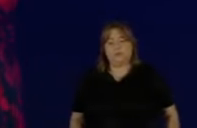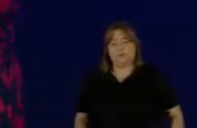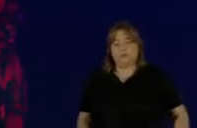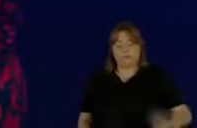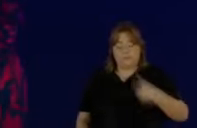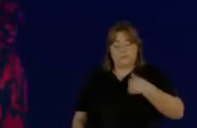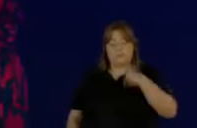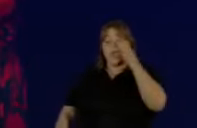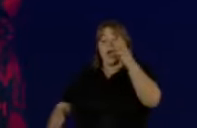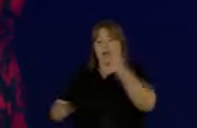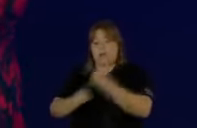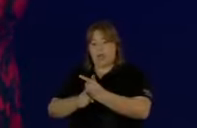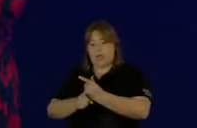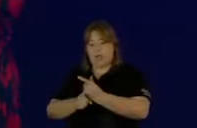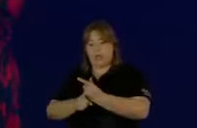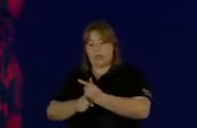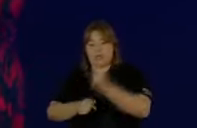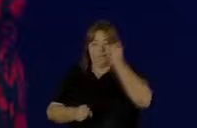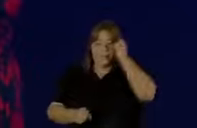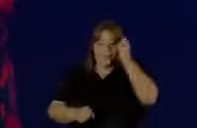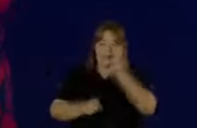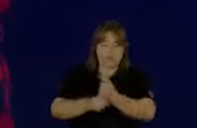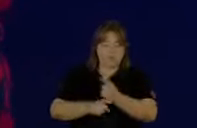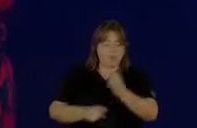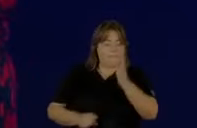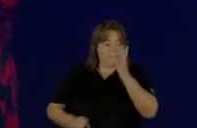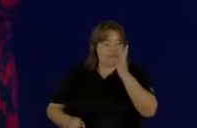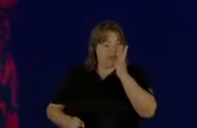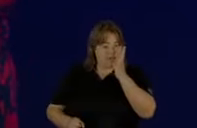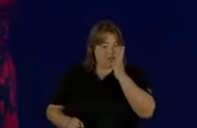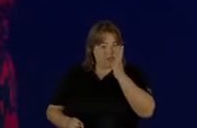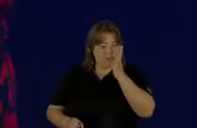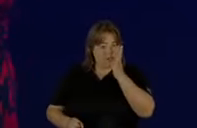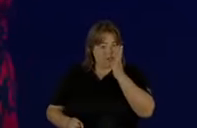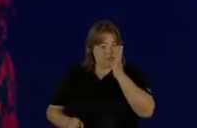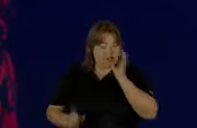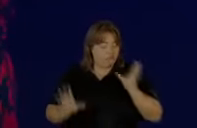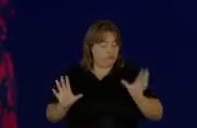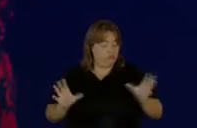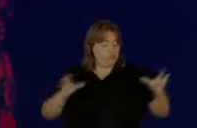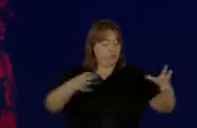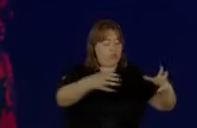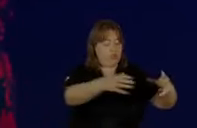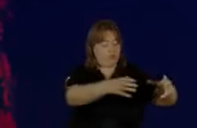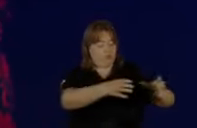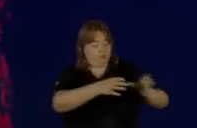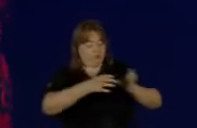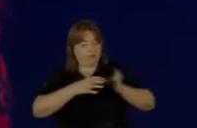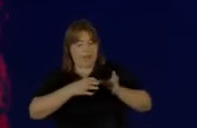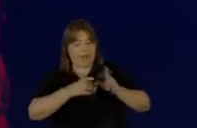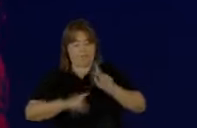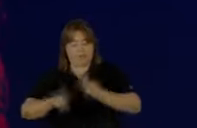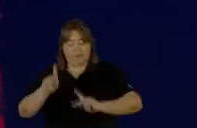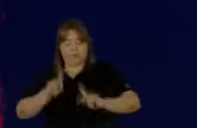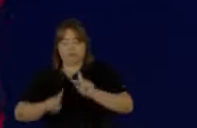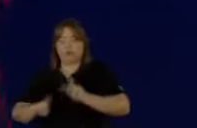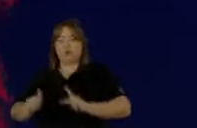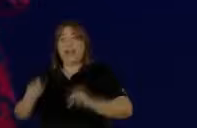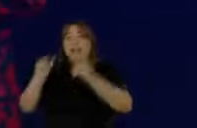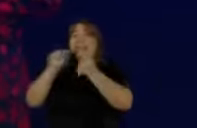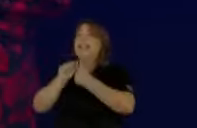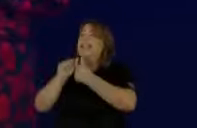mi hermano, mi hermana, mi madre, los allegados míos son aquellos que oyen la voluntad de